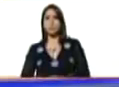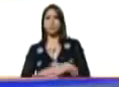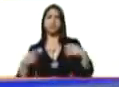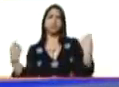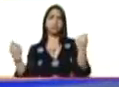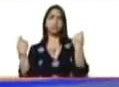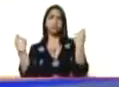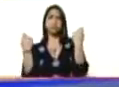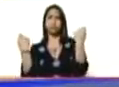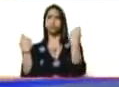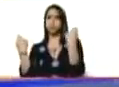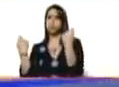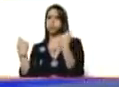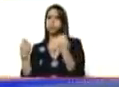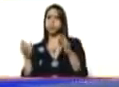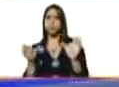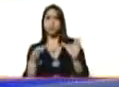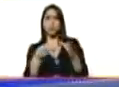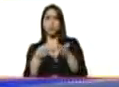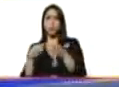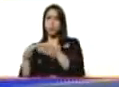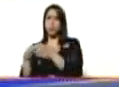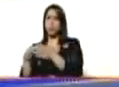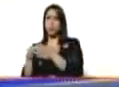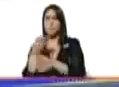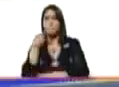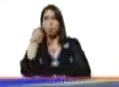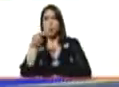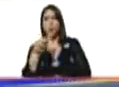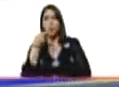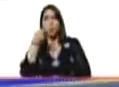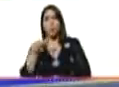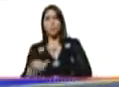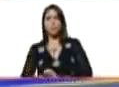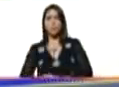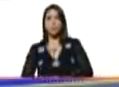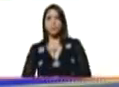promovidas por un puñado de políticos